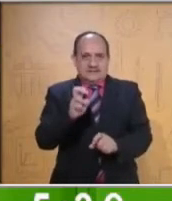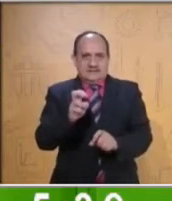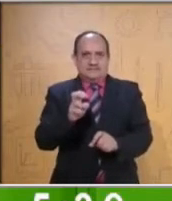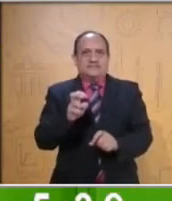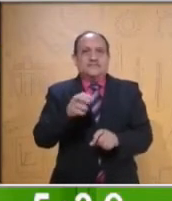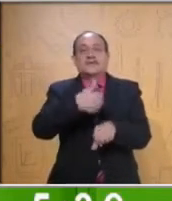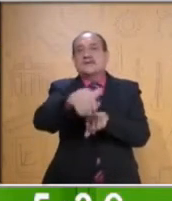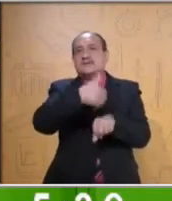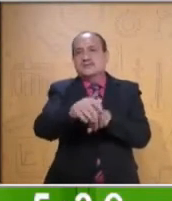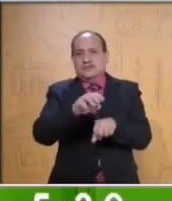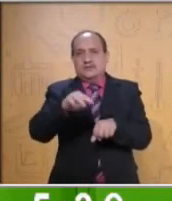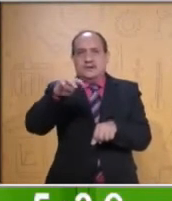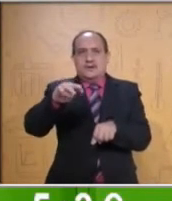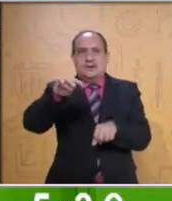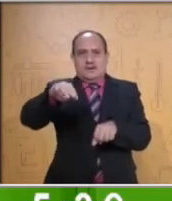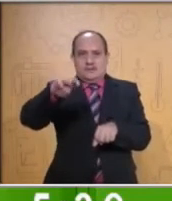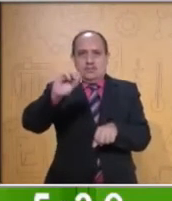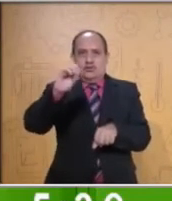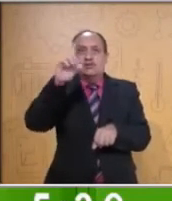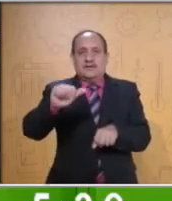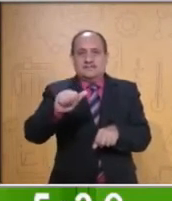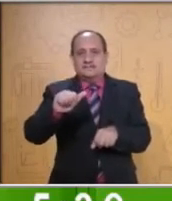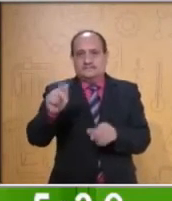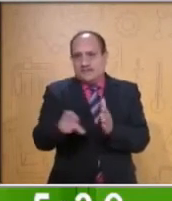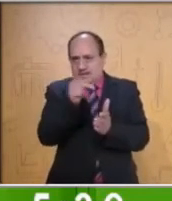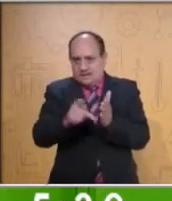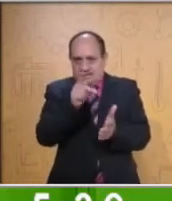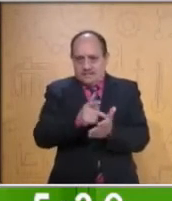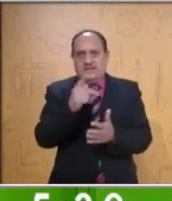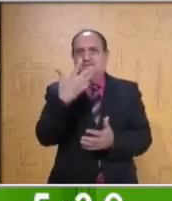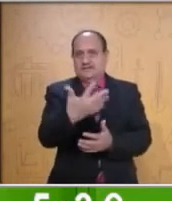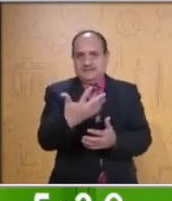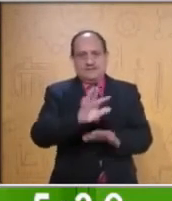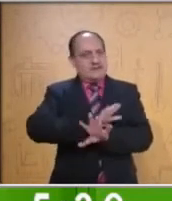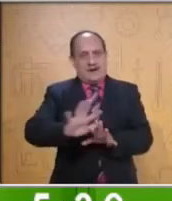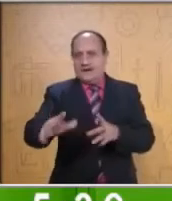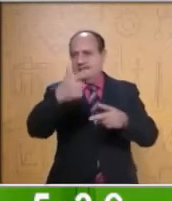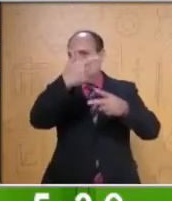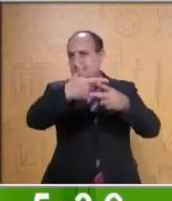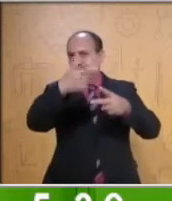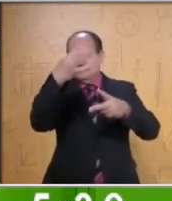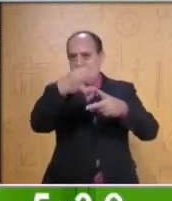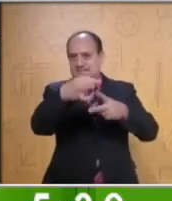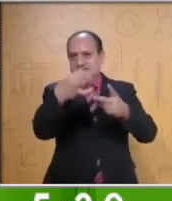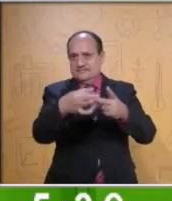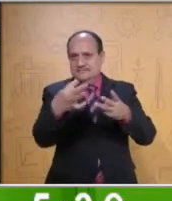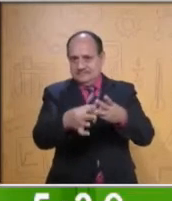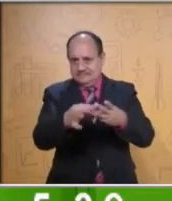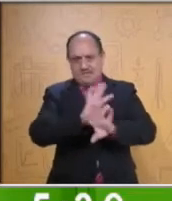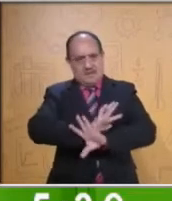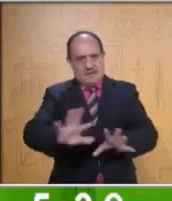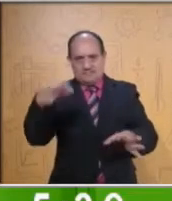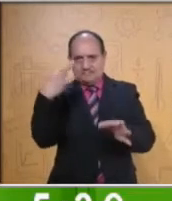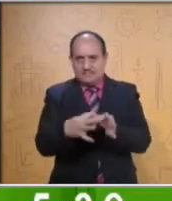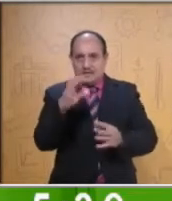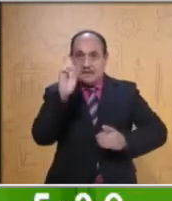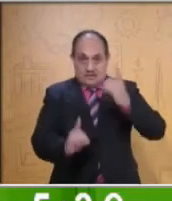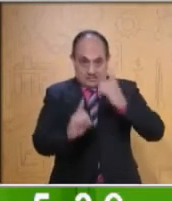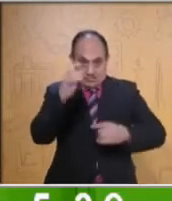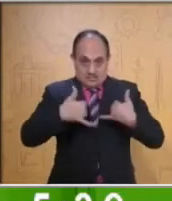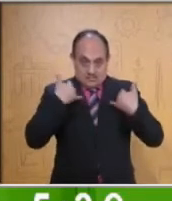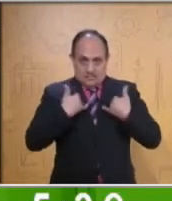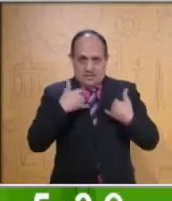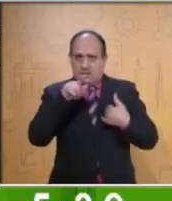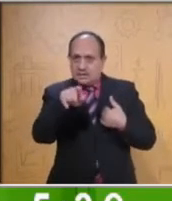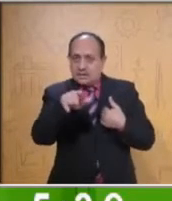convertir en nuestra moda y ya tengo yo las 3 medidas de tendencia central. ¿Alguna duda hasta aquí, muchachos? Si ustedes